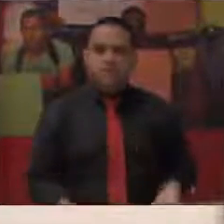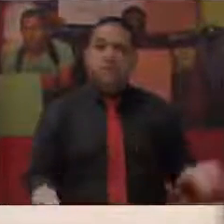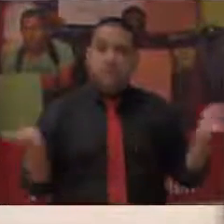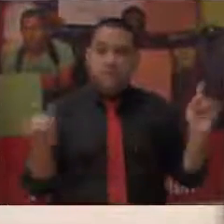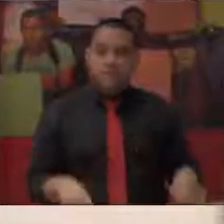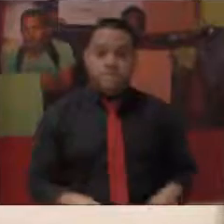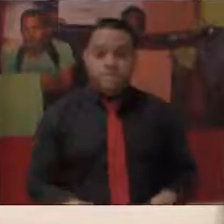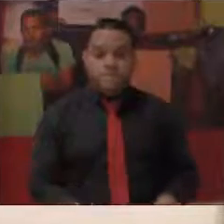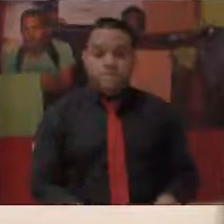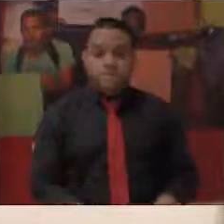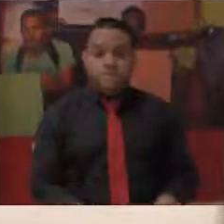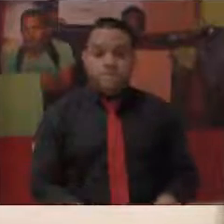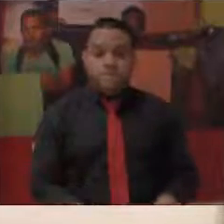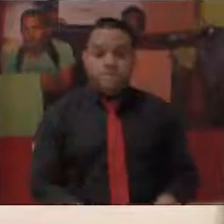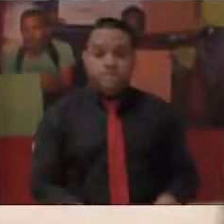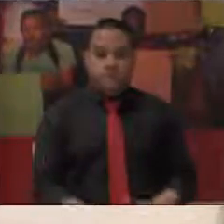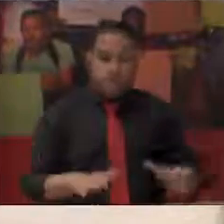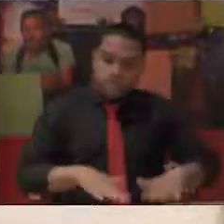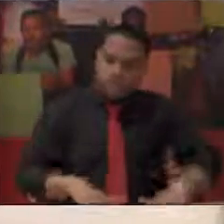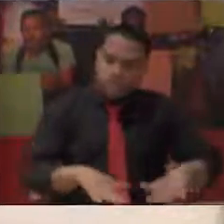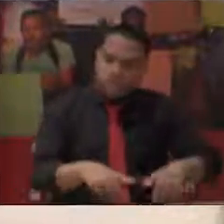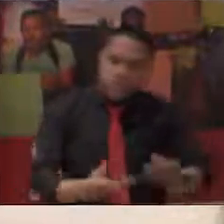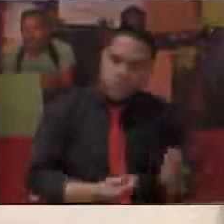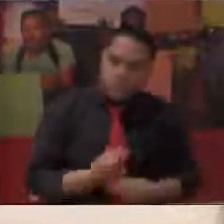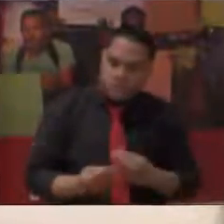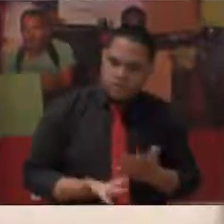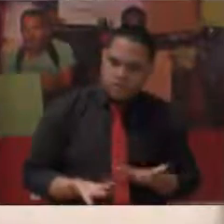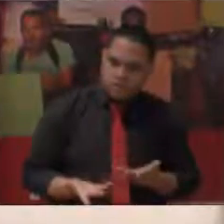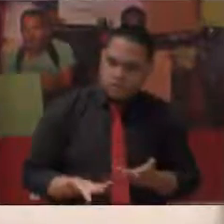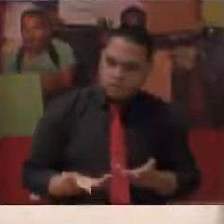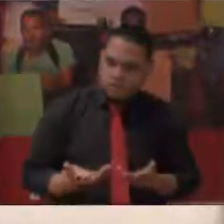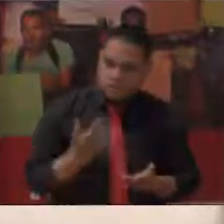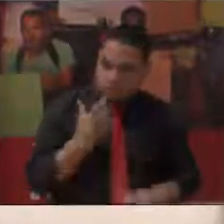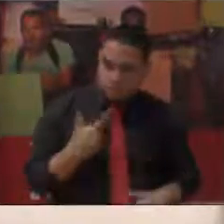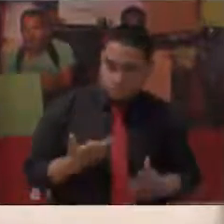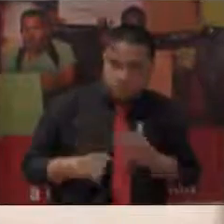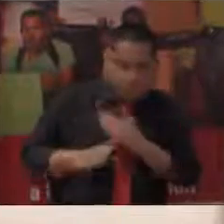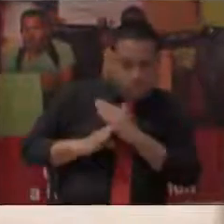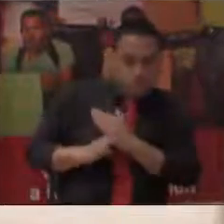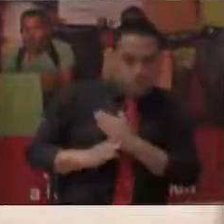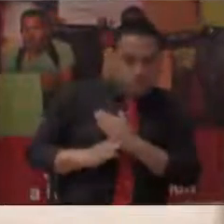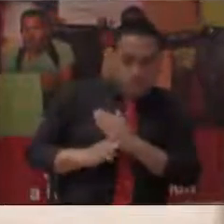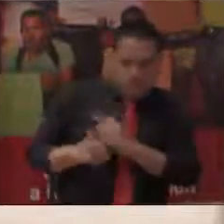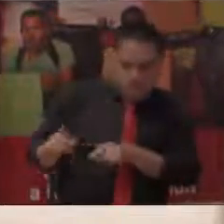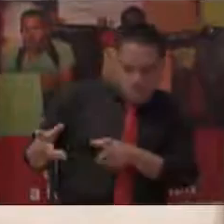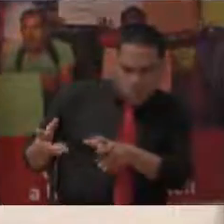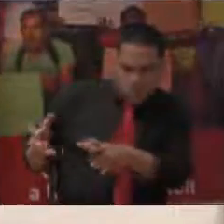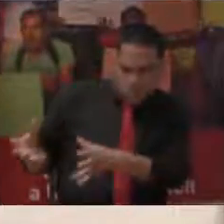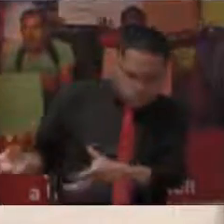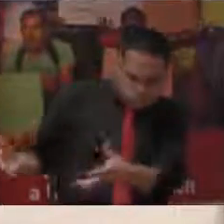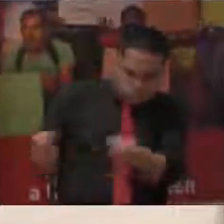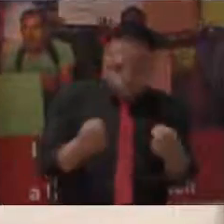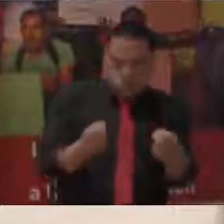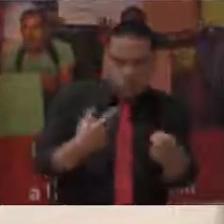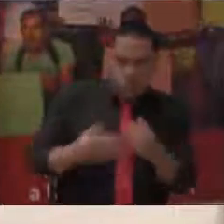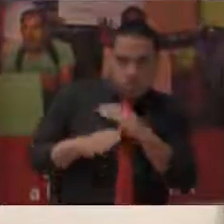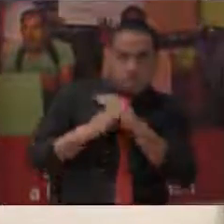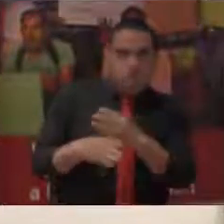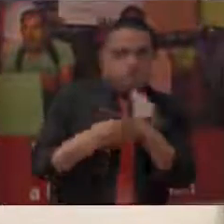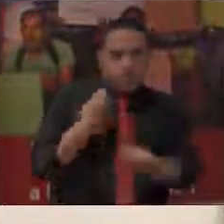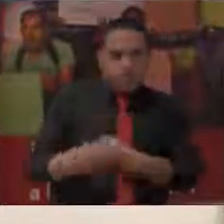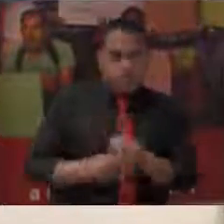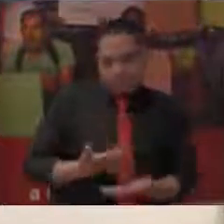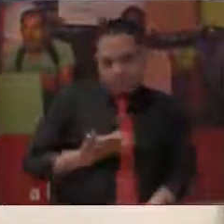también escenarios de prevención del reclutamiento. Entonces lo que hacemos es ir a una comunidad, allá